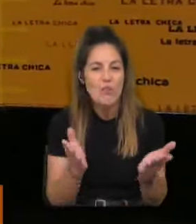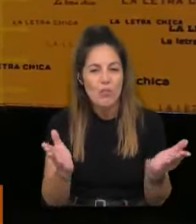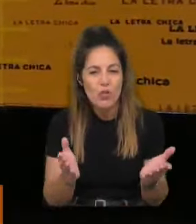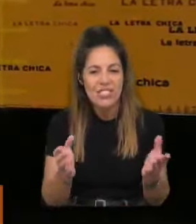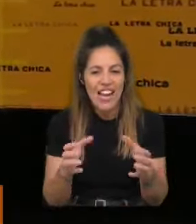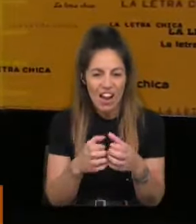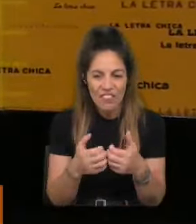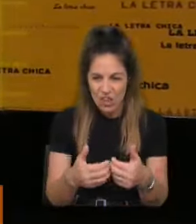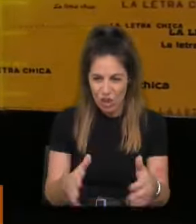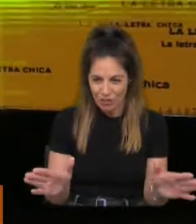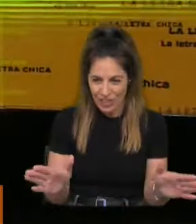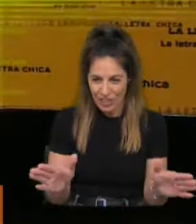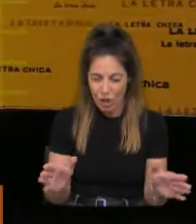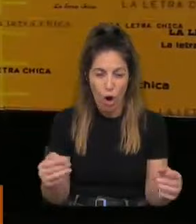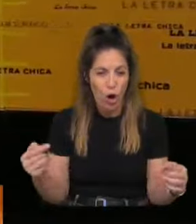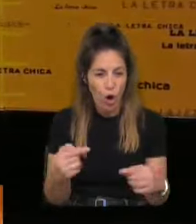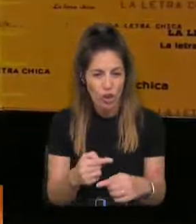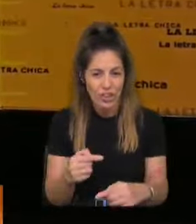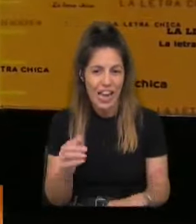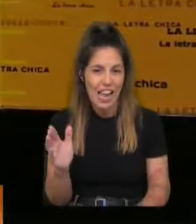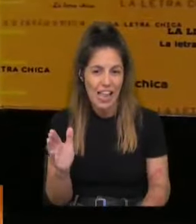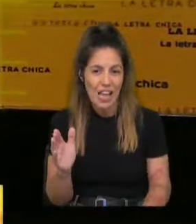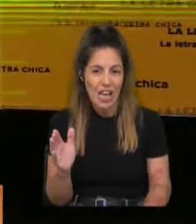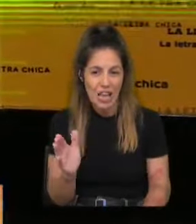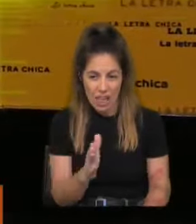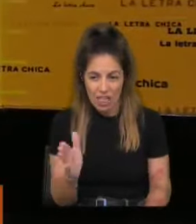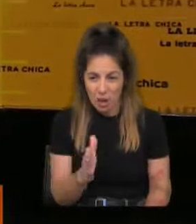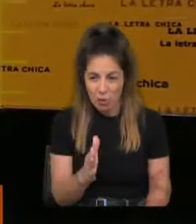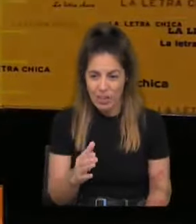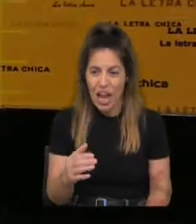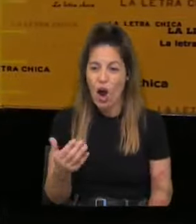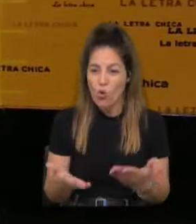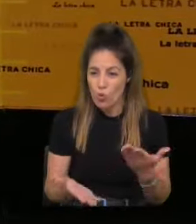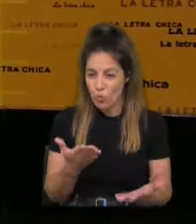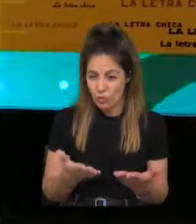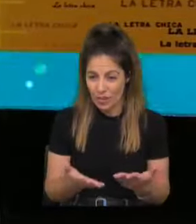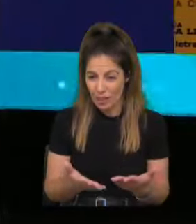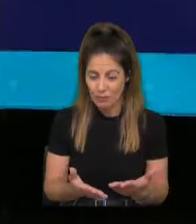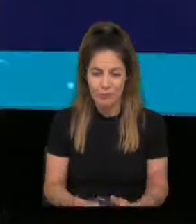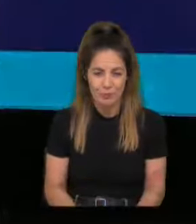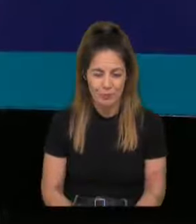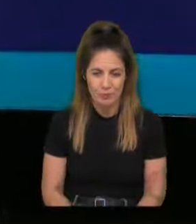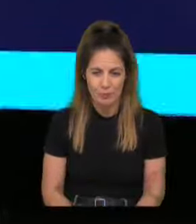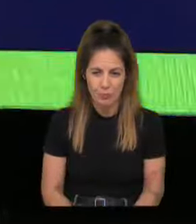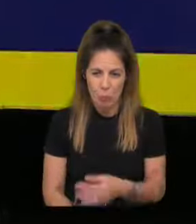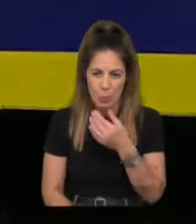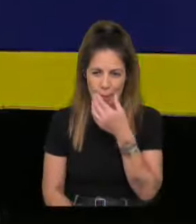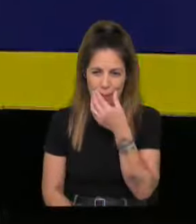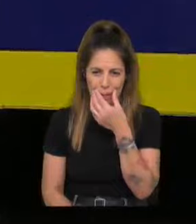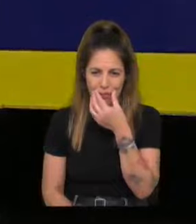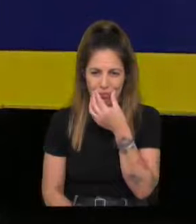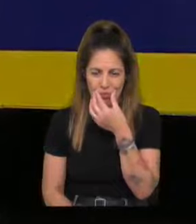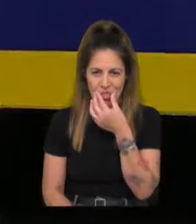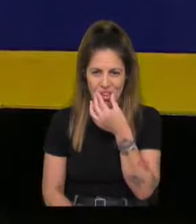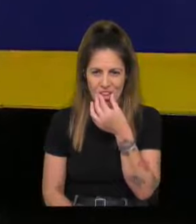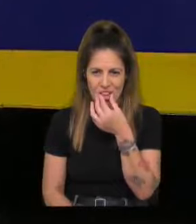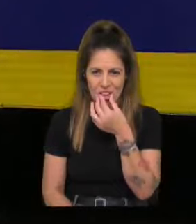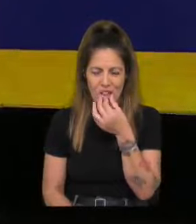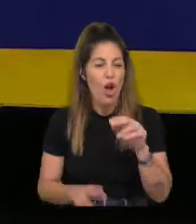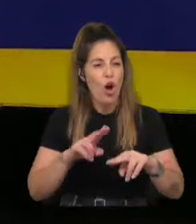Cabildo abierto contra la usura y por una deuda justa JP Me escuchas ma te